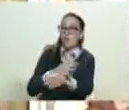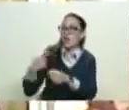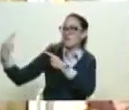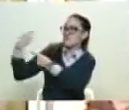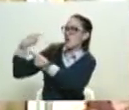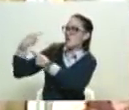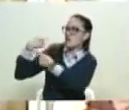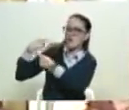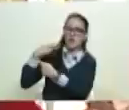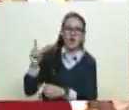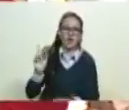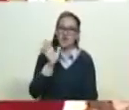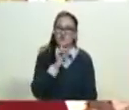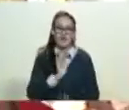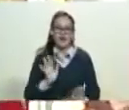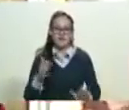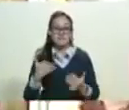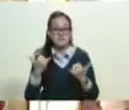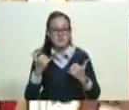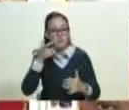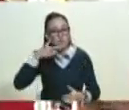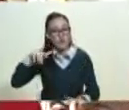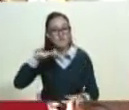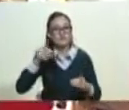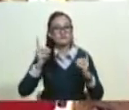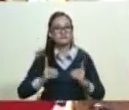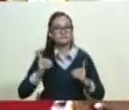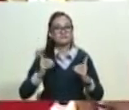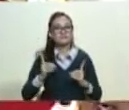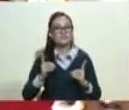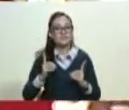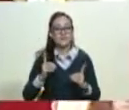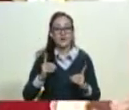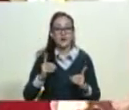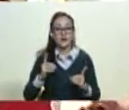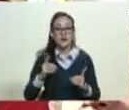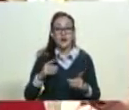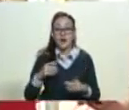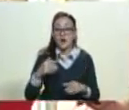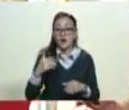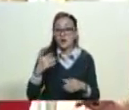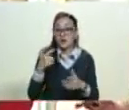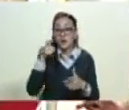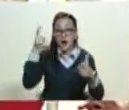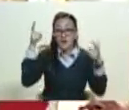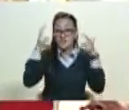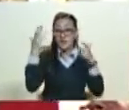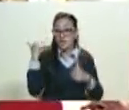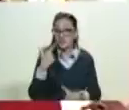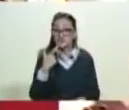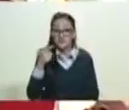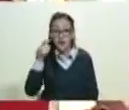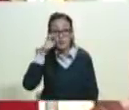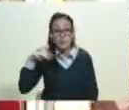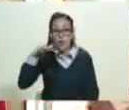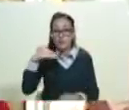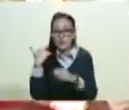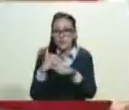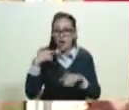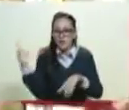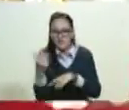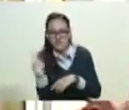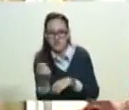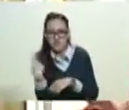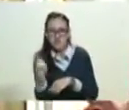instrucción. Pero mientras iba el pueblo como un huracán, como nos llamaba el comandante Hugo Chávez, como esa marea roja